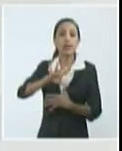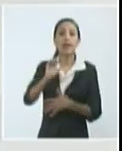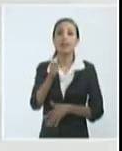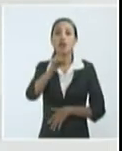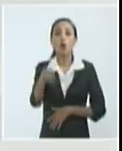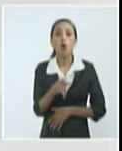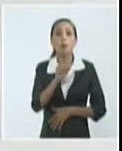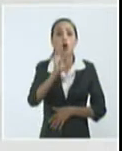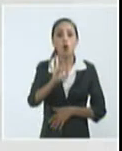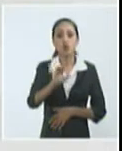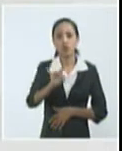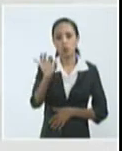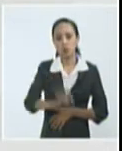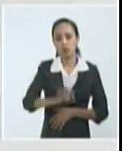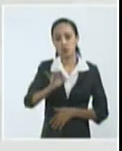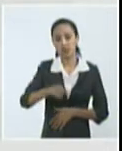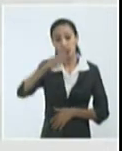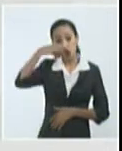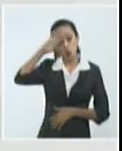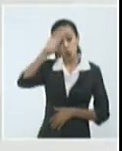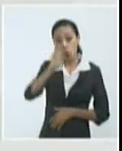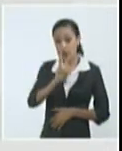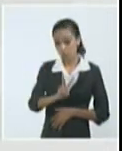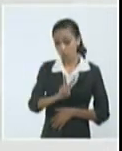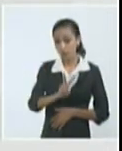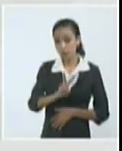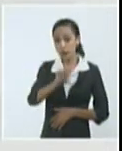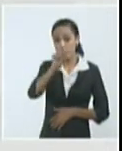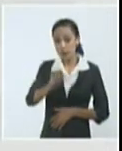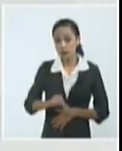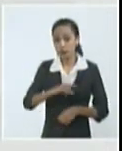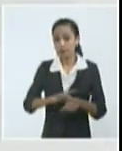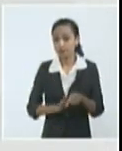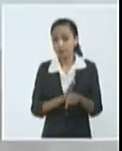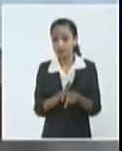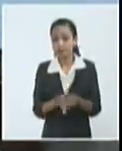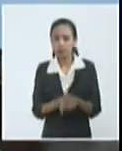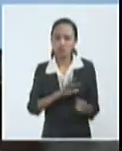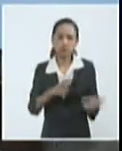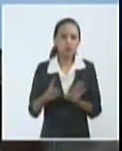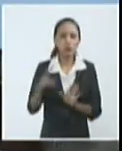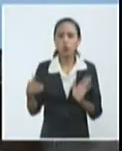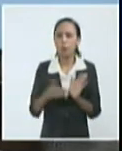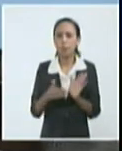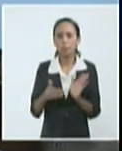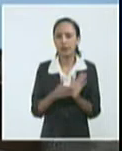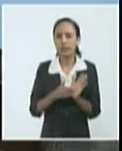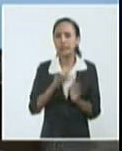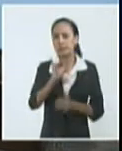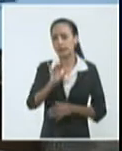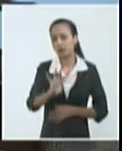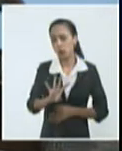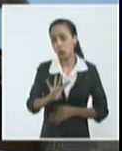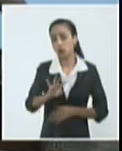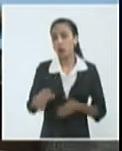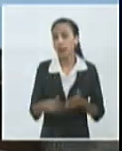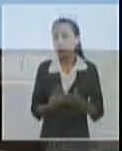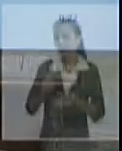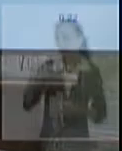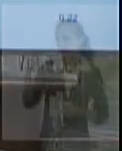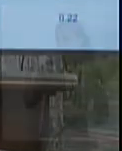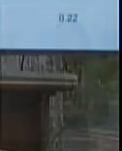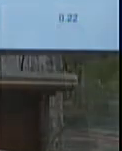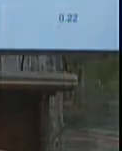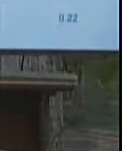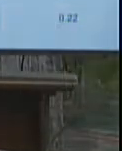Y en Cuba hay los casos activos que están en los 2.000, alrededor de los 2.074 en el día de ayer, es solo